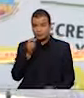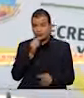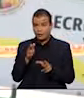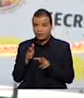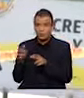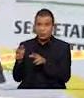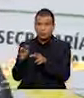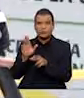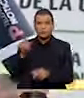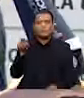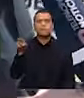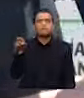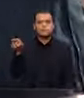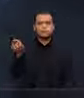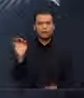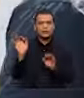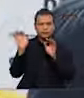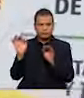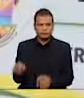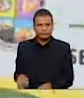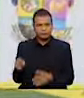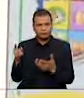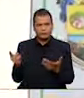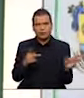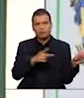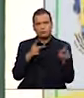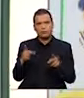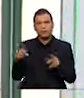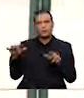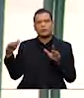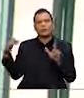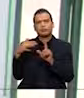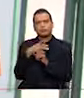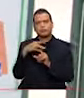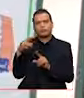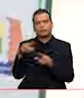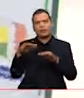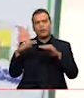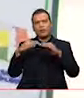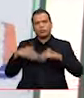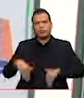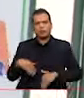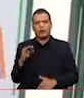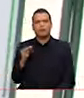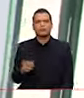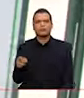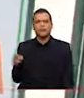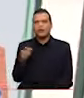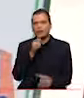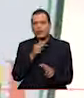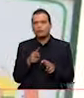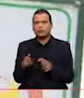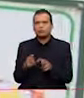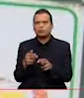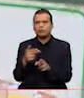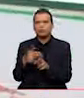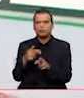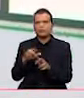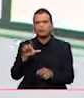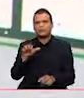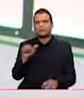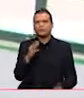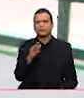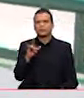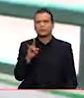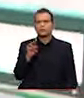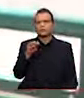están observando fue la que socavó este puente, la quebrada La Unión fue la que socavó este puente que hoy tienen comunicados no solamente